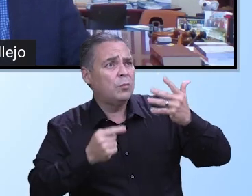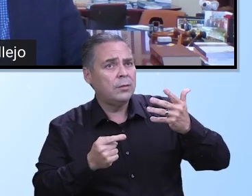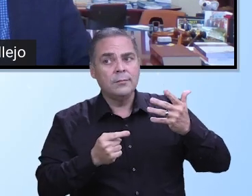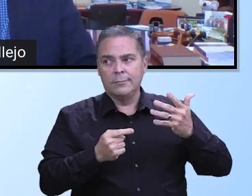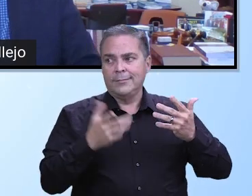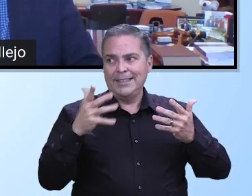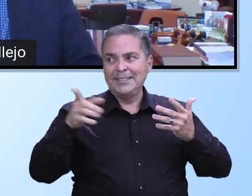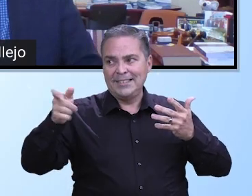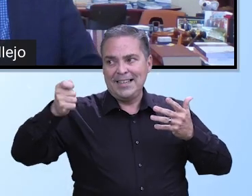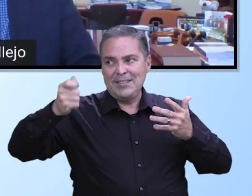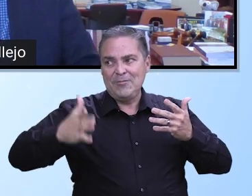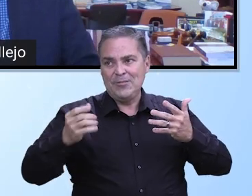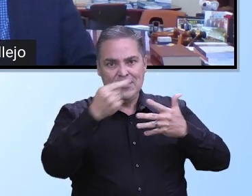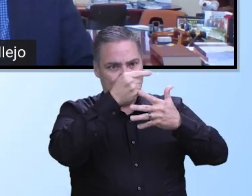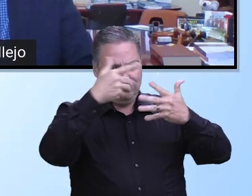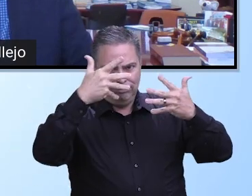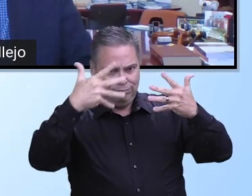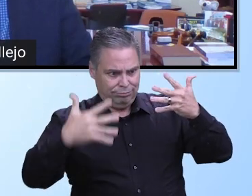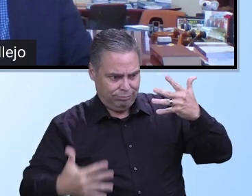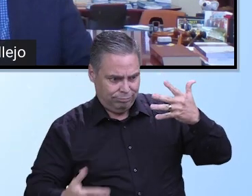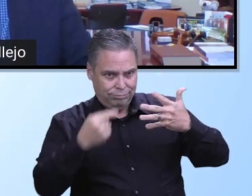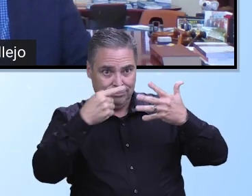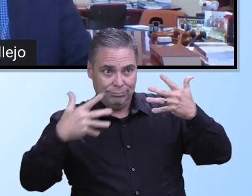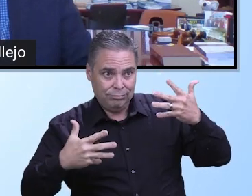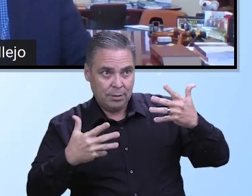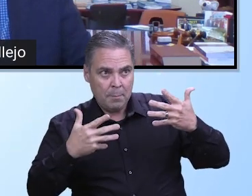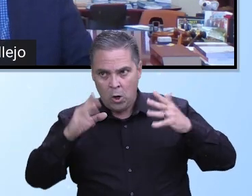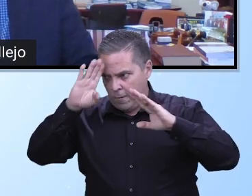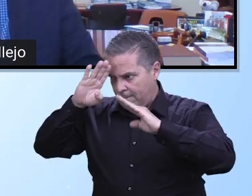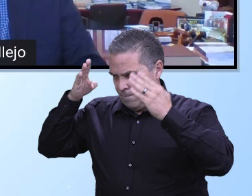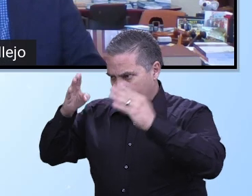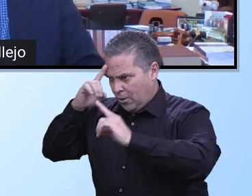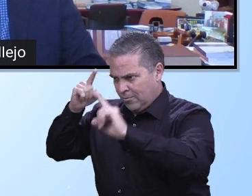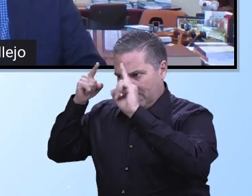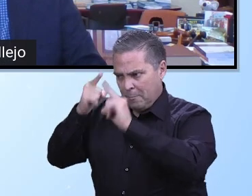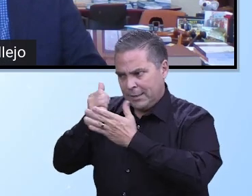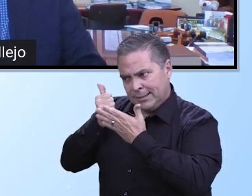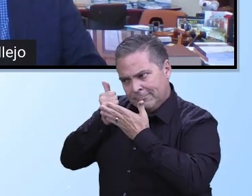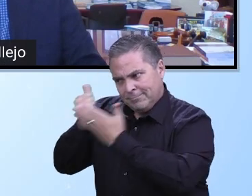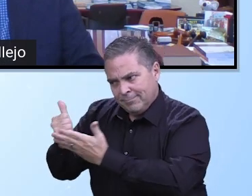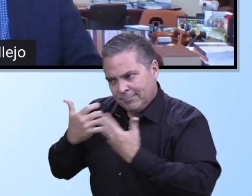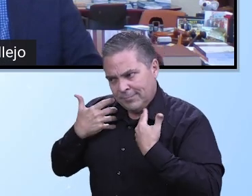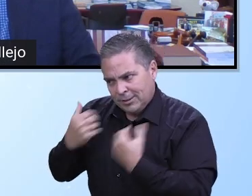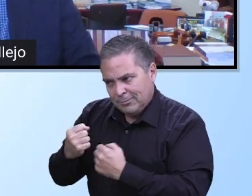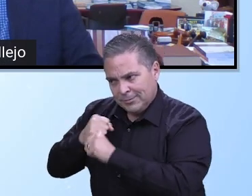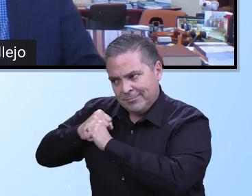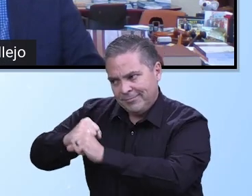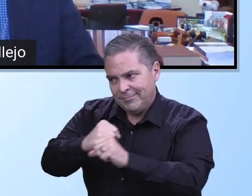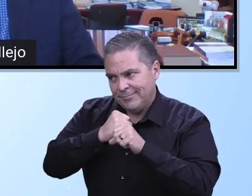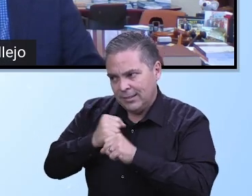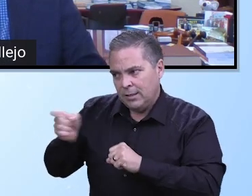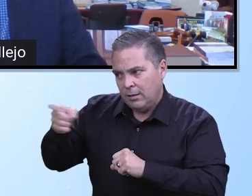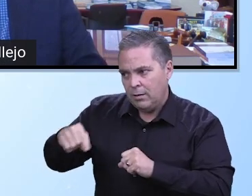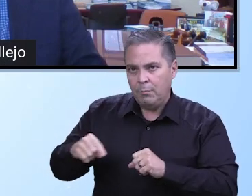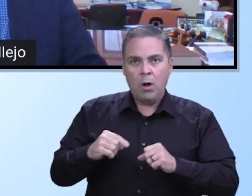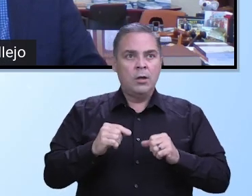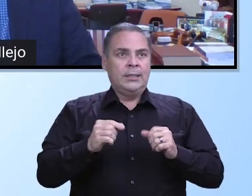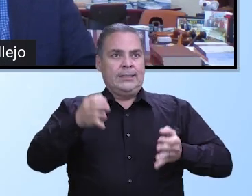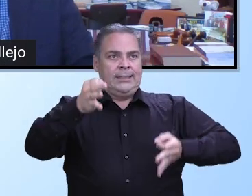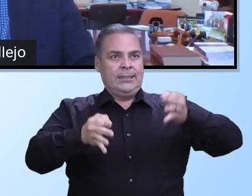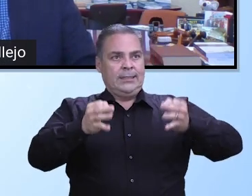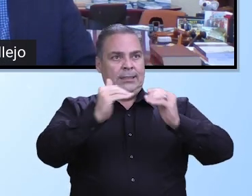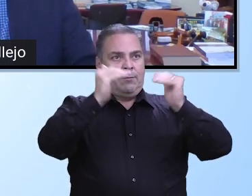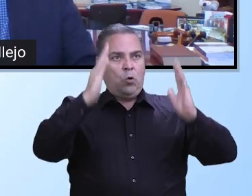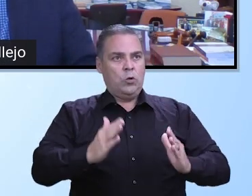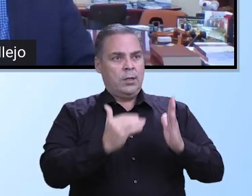todos buscan garantizar el bienestar de la persona adulta mayor, el tribunal tiene una guía en esa ley de cuál es el derecho,